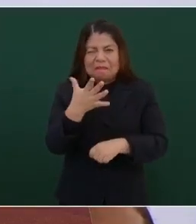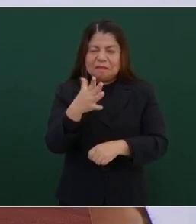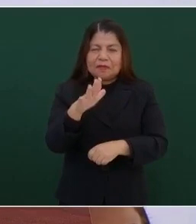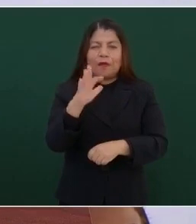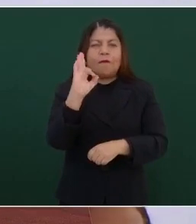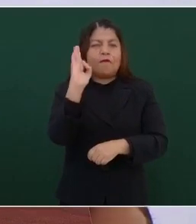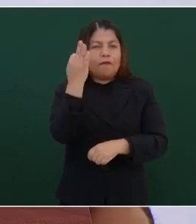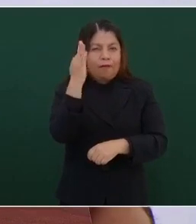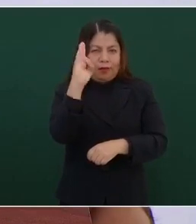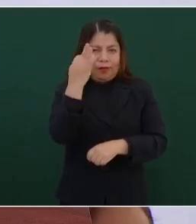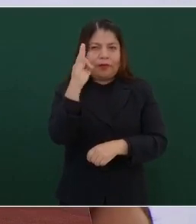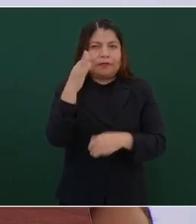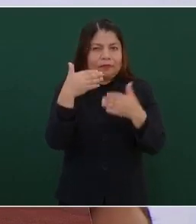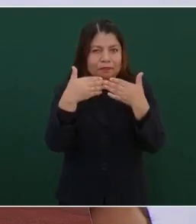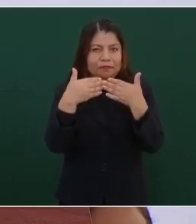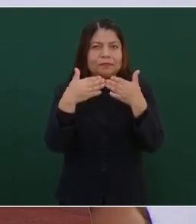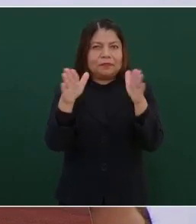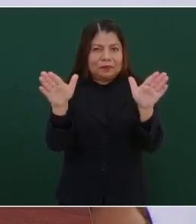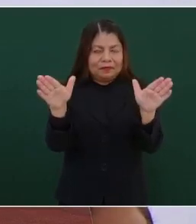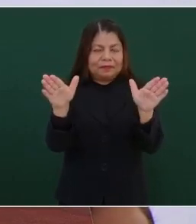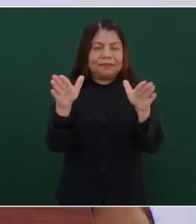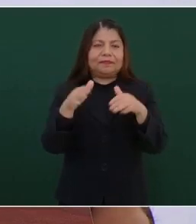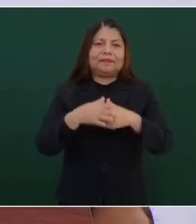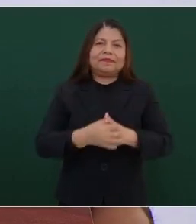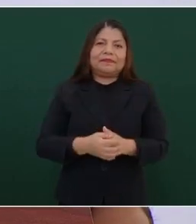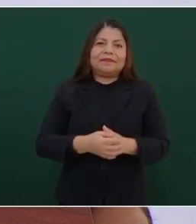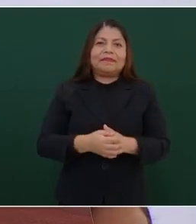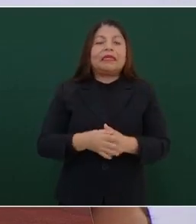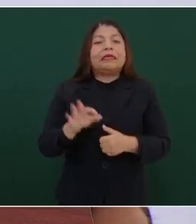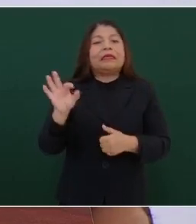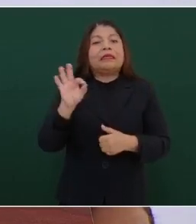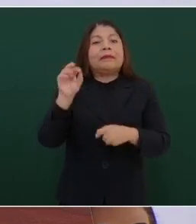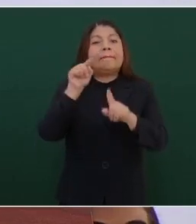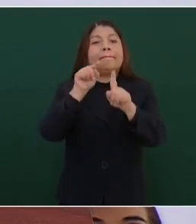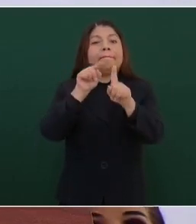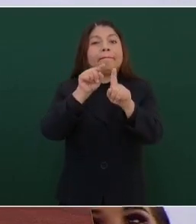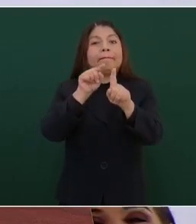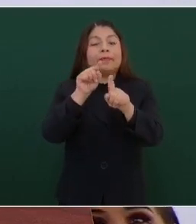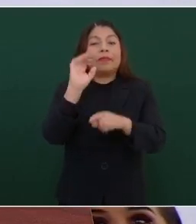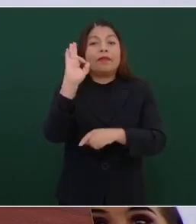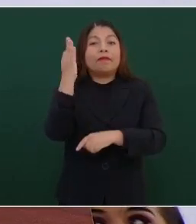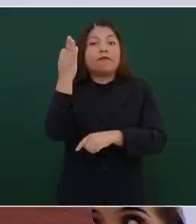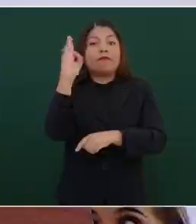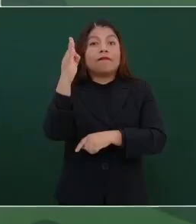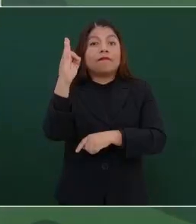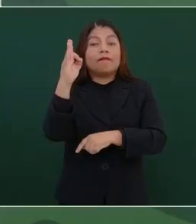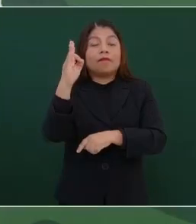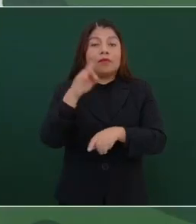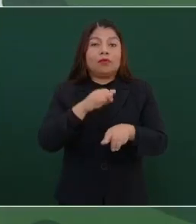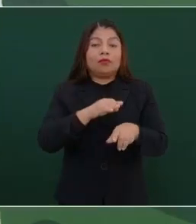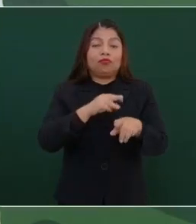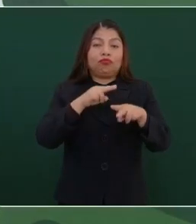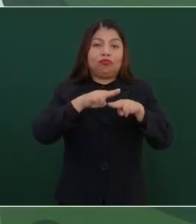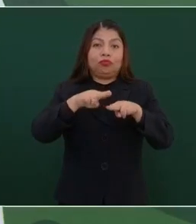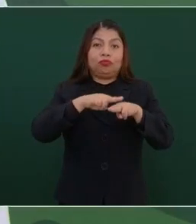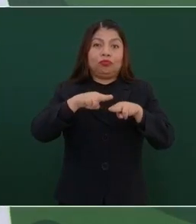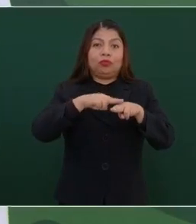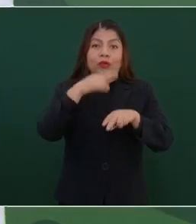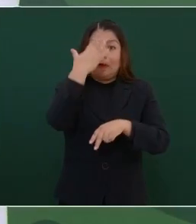los 1,554 kilómetros. En eso estamos. Lo